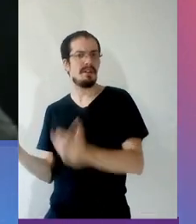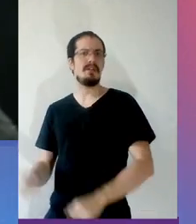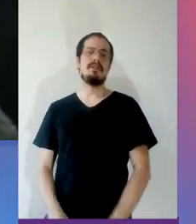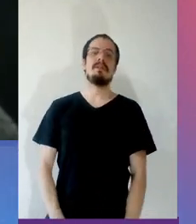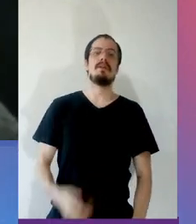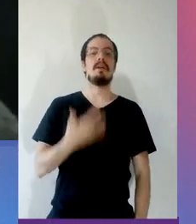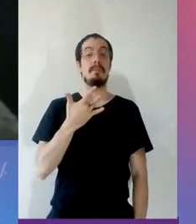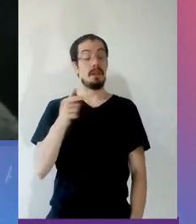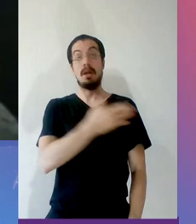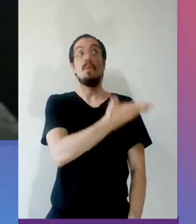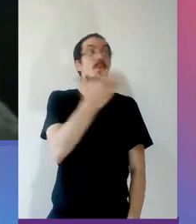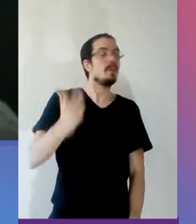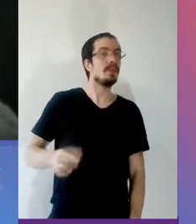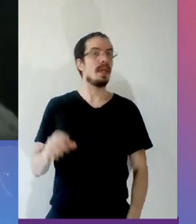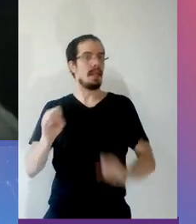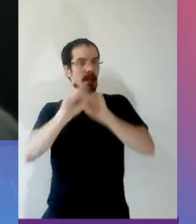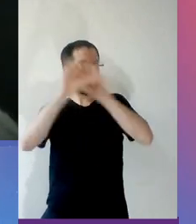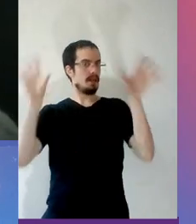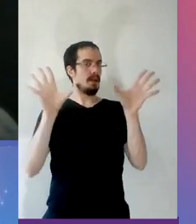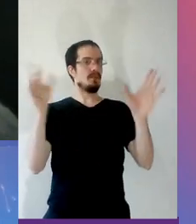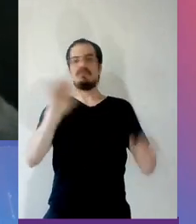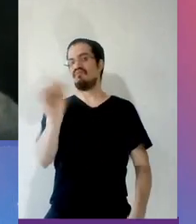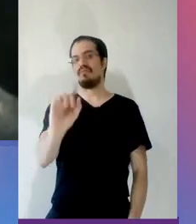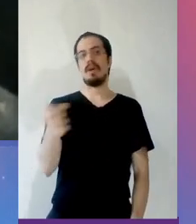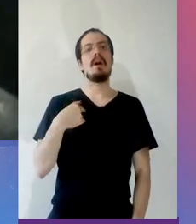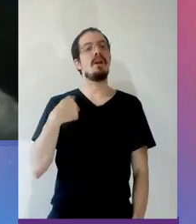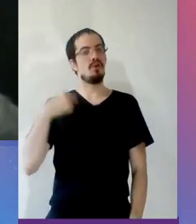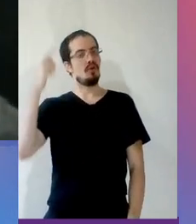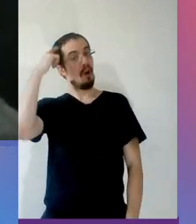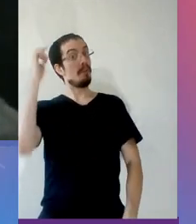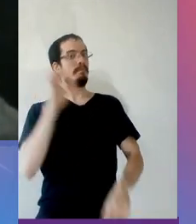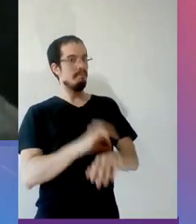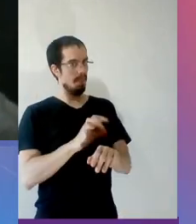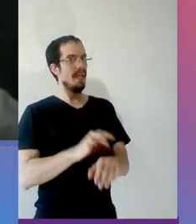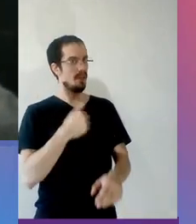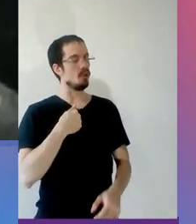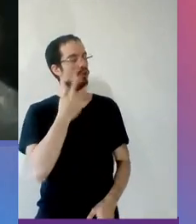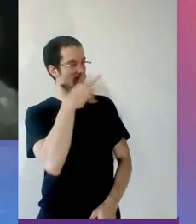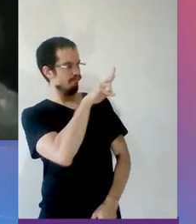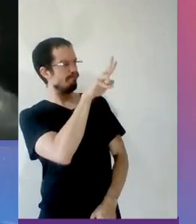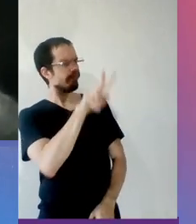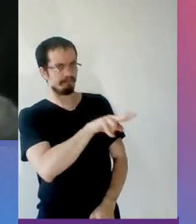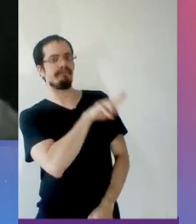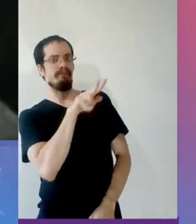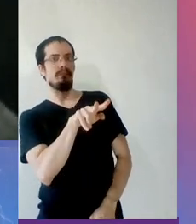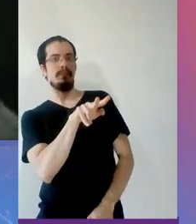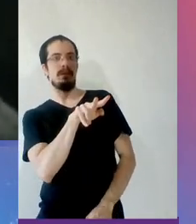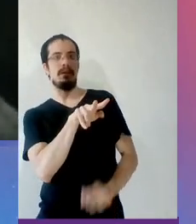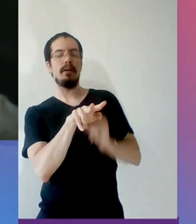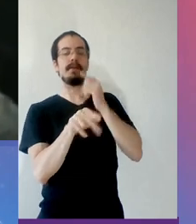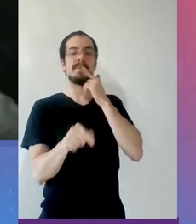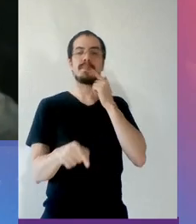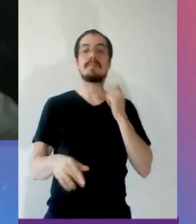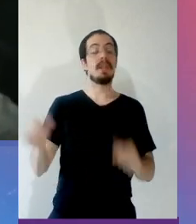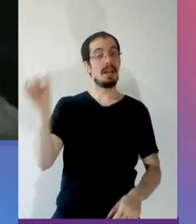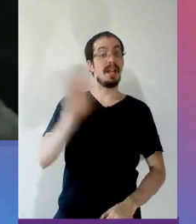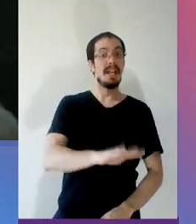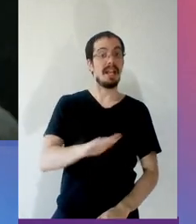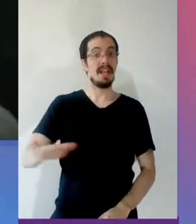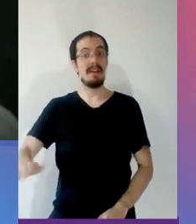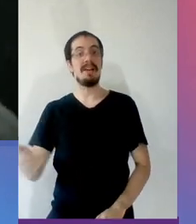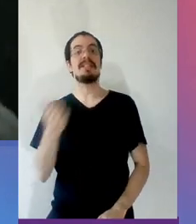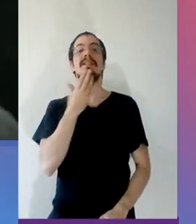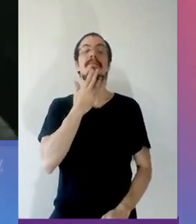uno como médico me ha tocado ver que la infancia y la adolescencia están